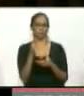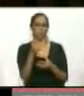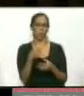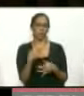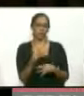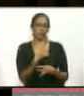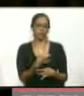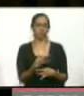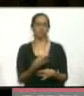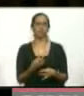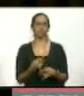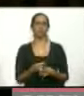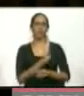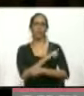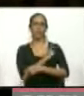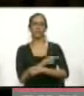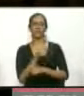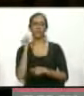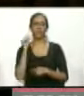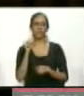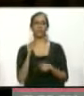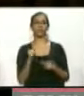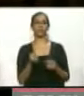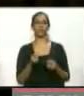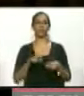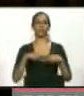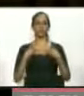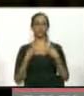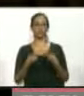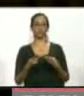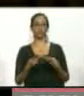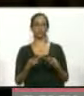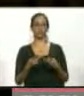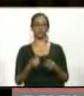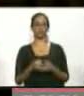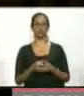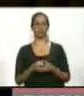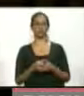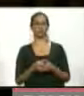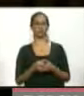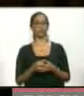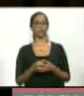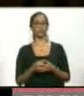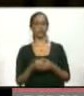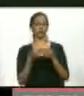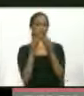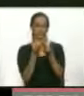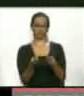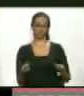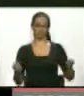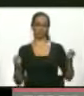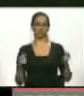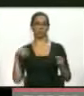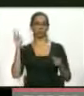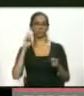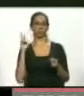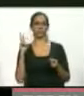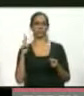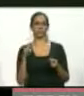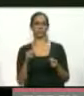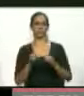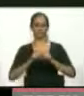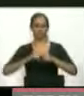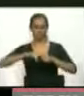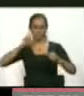de las potencias de ese momento para que un nuevo rival se consolidarán provocaron su disolución venezuela se separó primero y